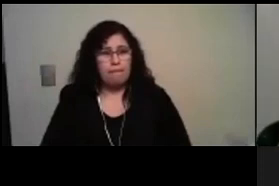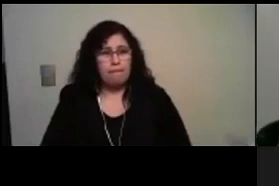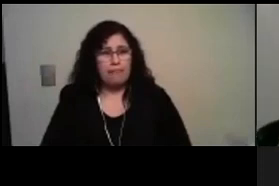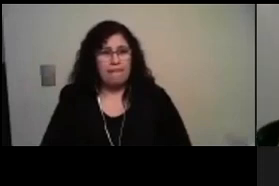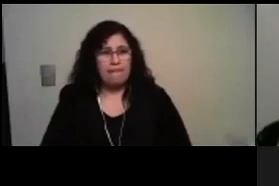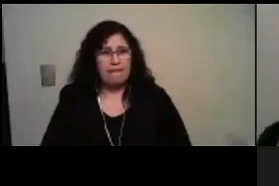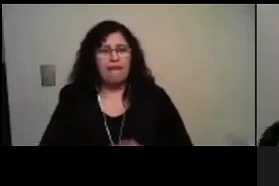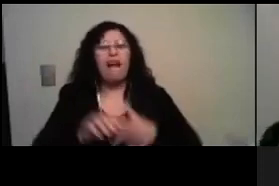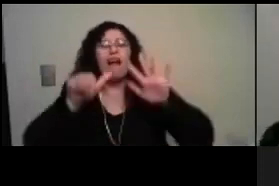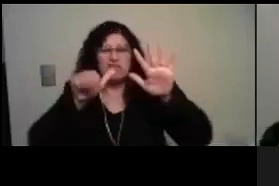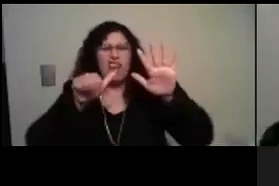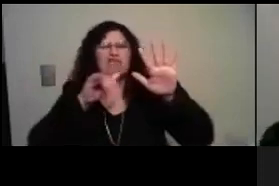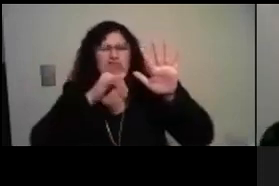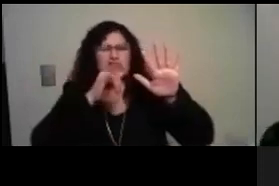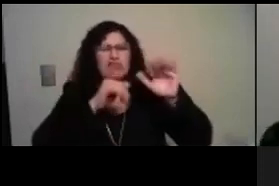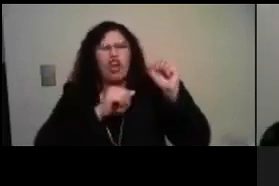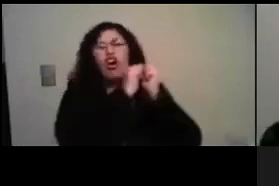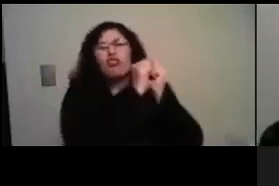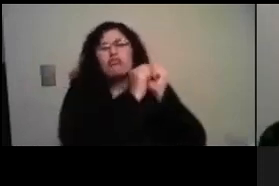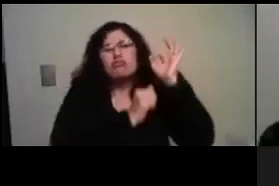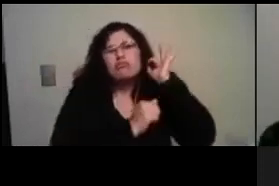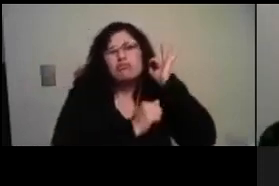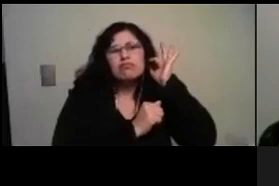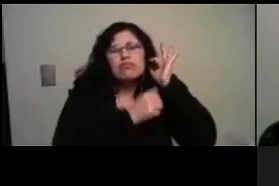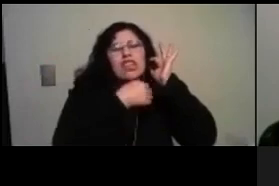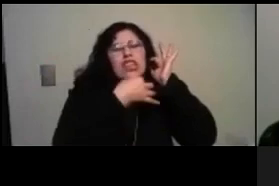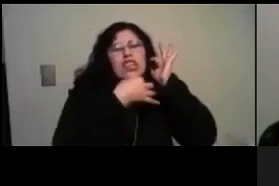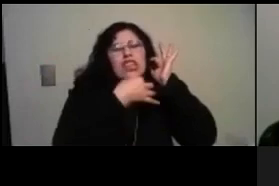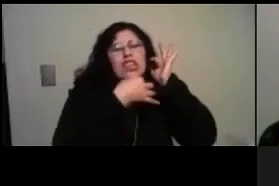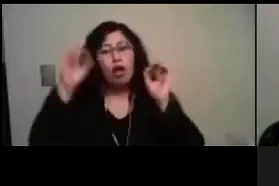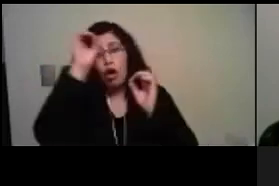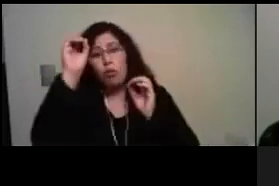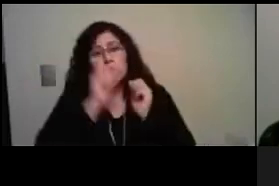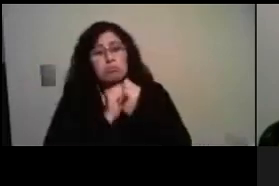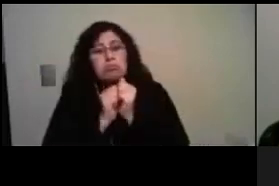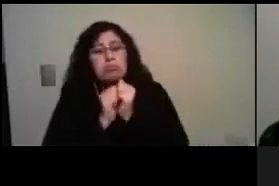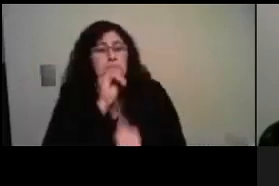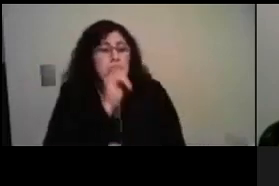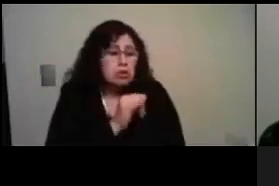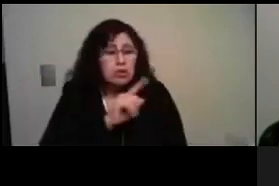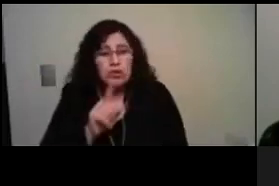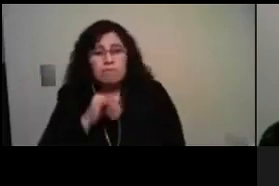Podría ser a las 6, yo creo, pero no sé qué opinarán mis compañeros.